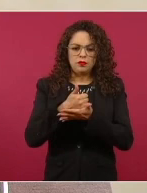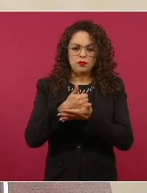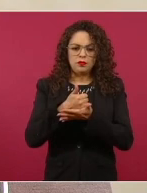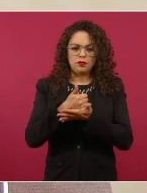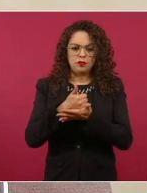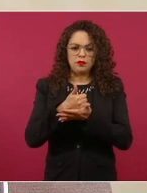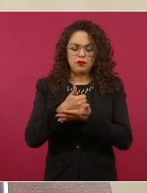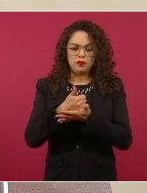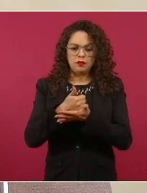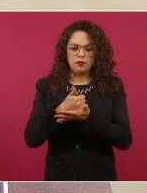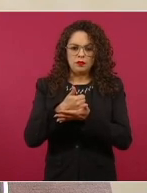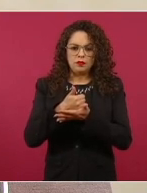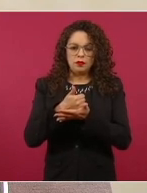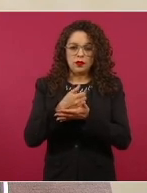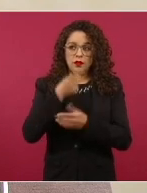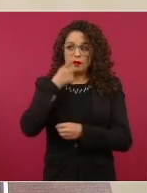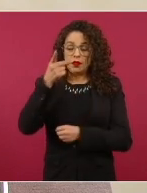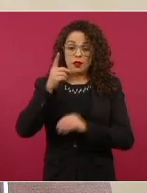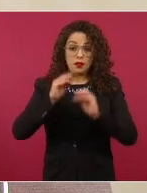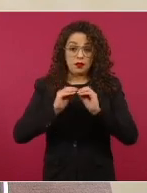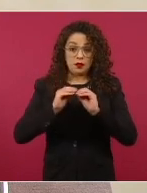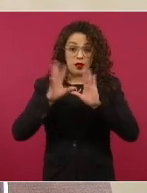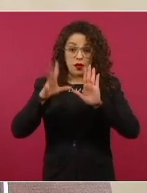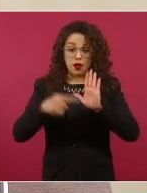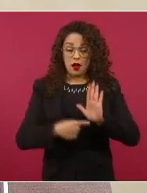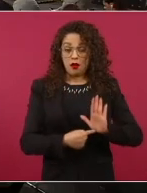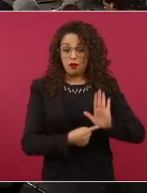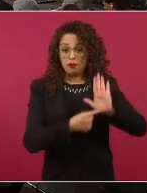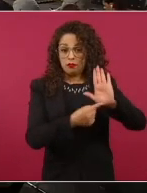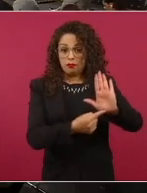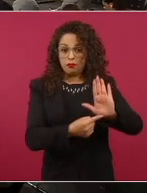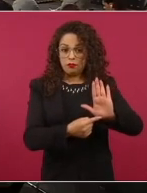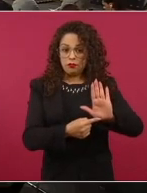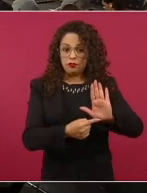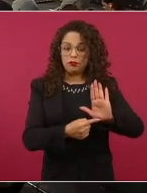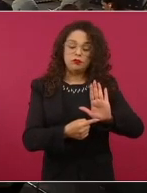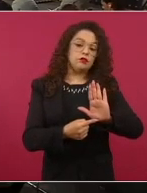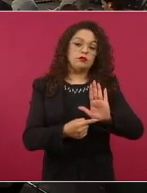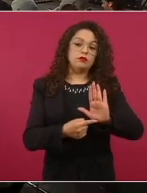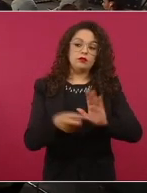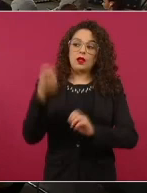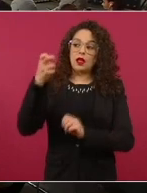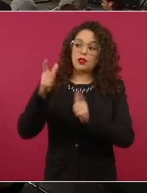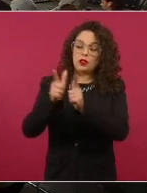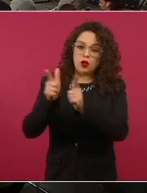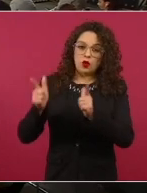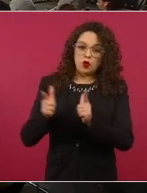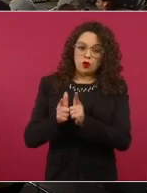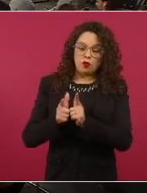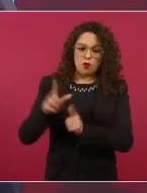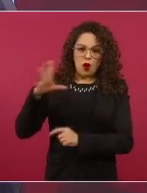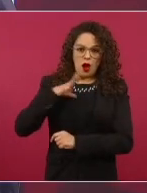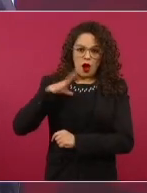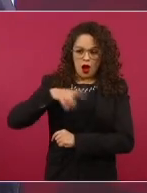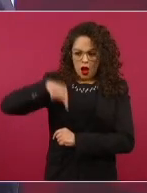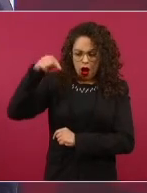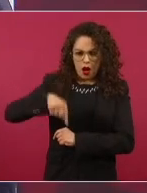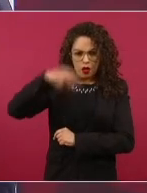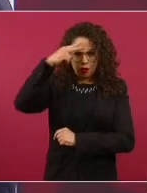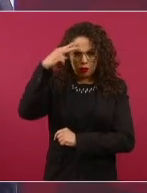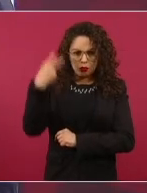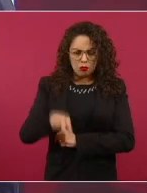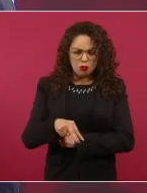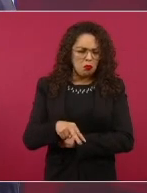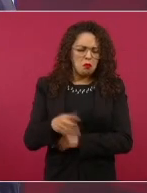El informe subraya que no existe evidencia de que grupos terroristas se hayan establecido en México o